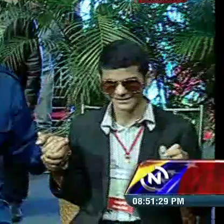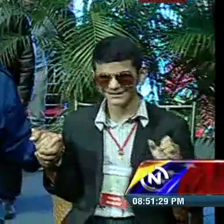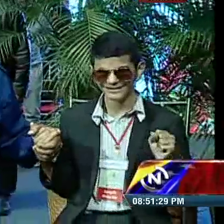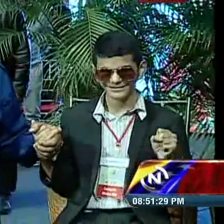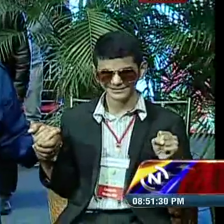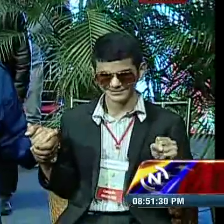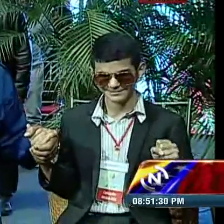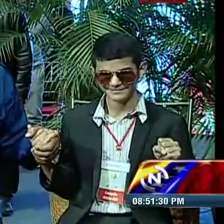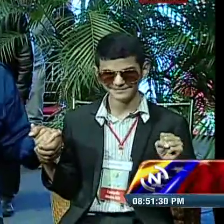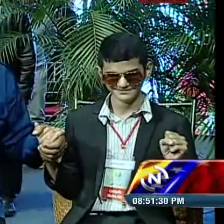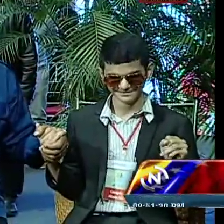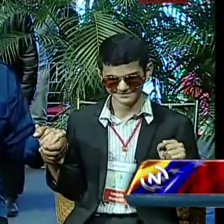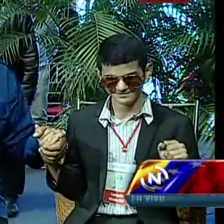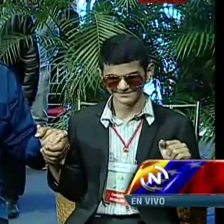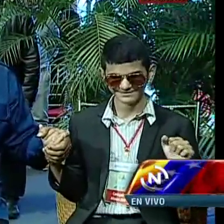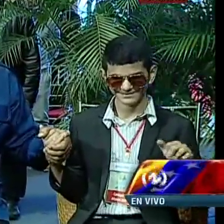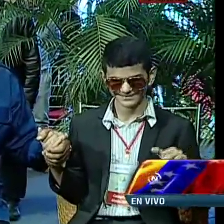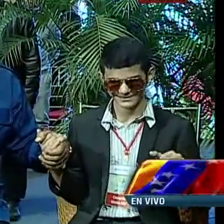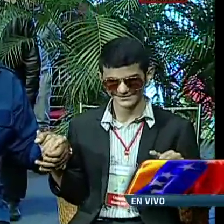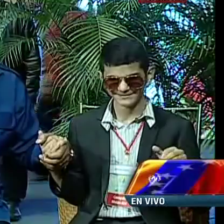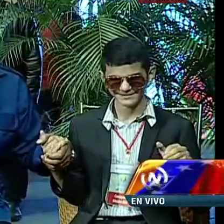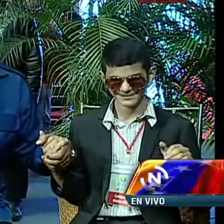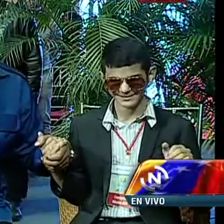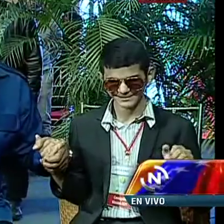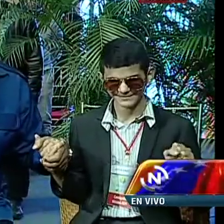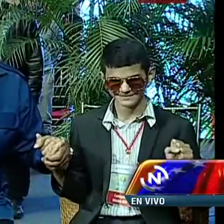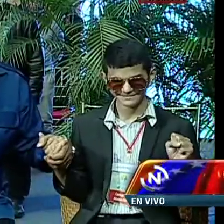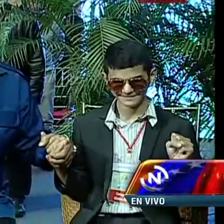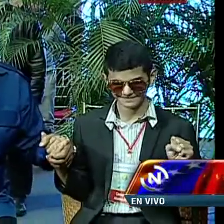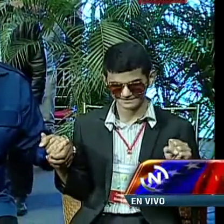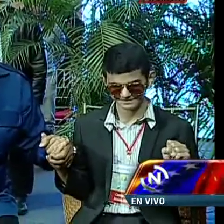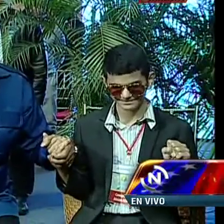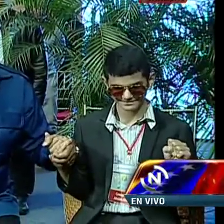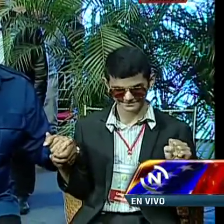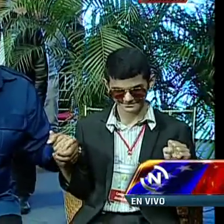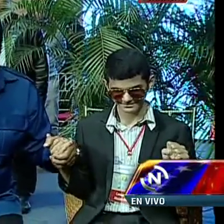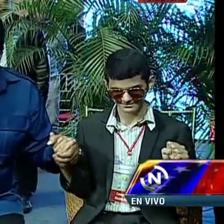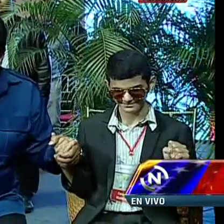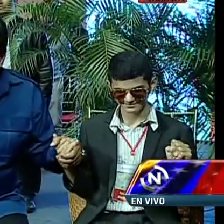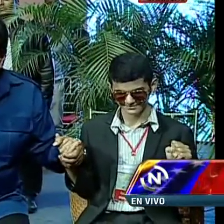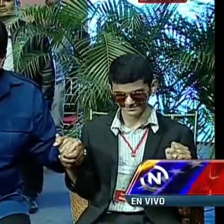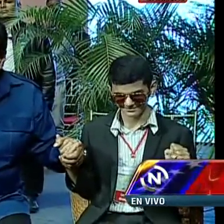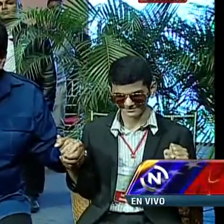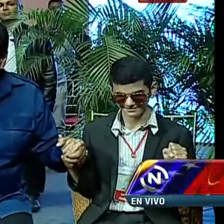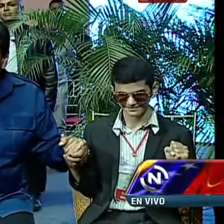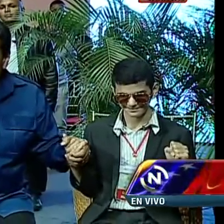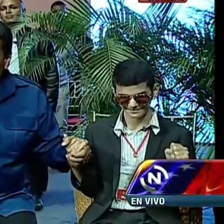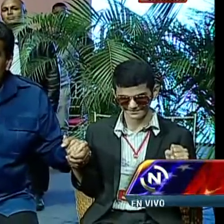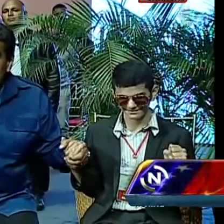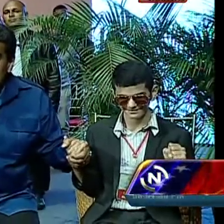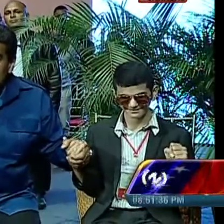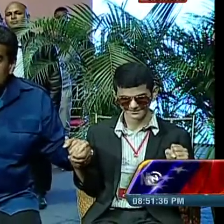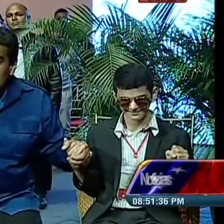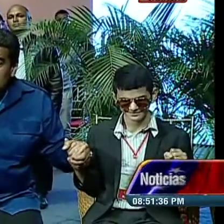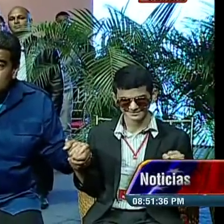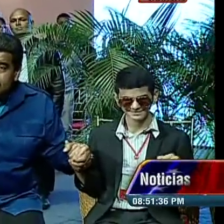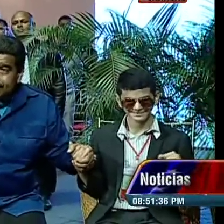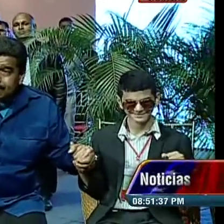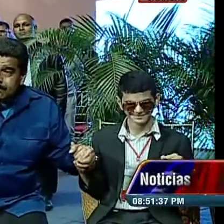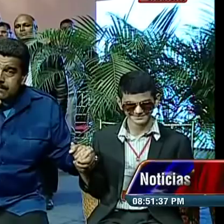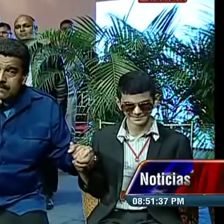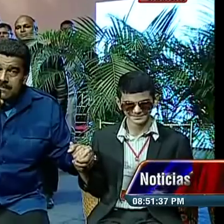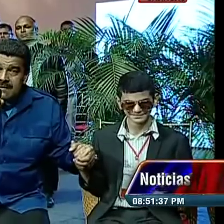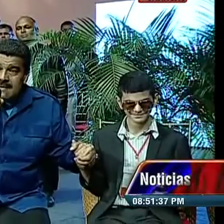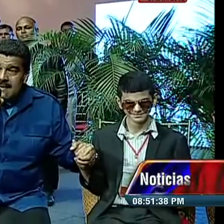Tucupita en el 2013. Está grandísimo. Jesús ha enfrentado